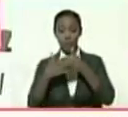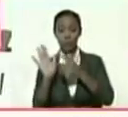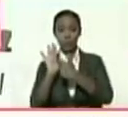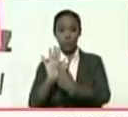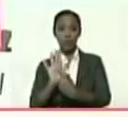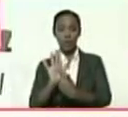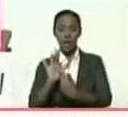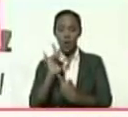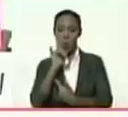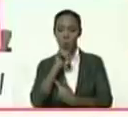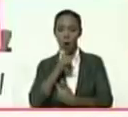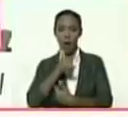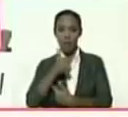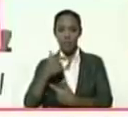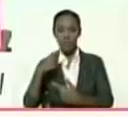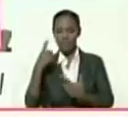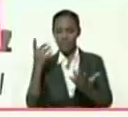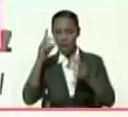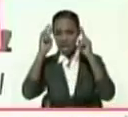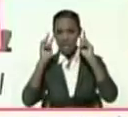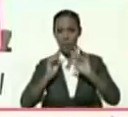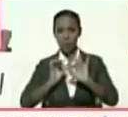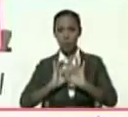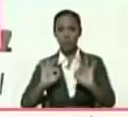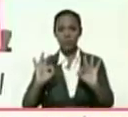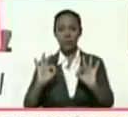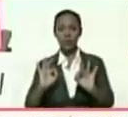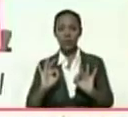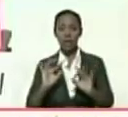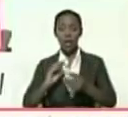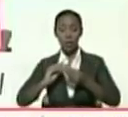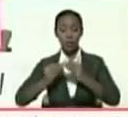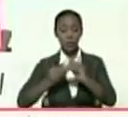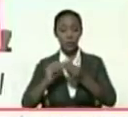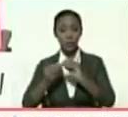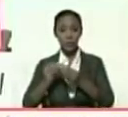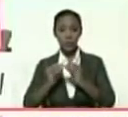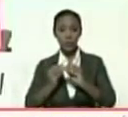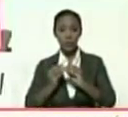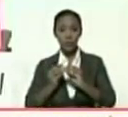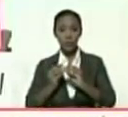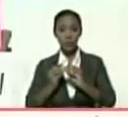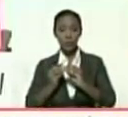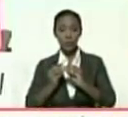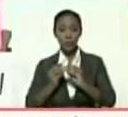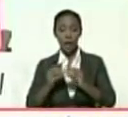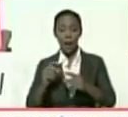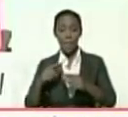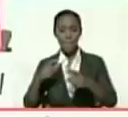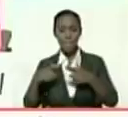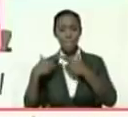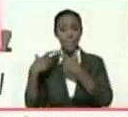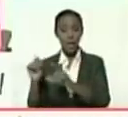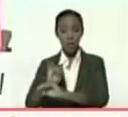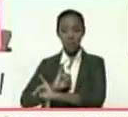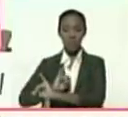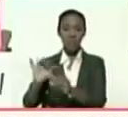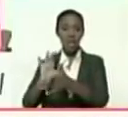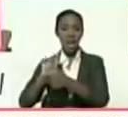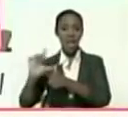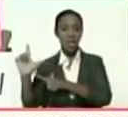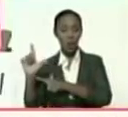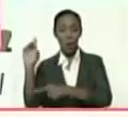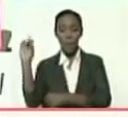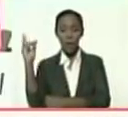inmoralidad. Pero para los que crean que la película terminó en